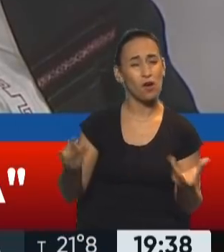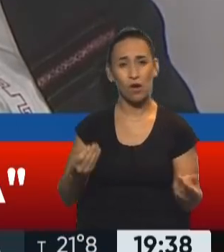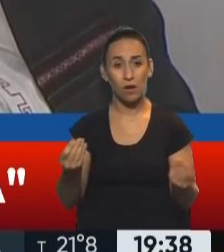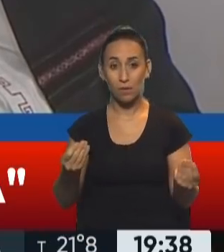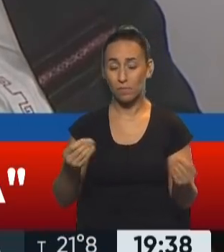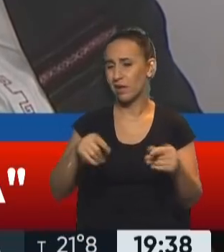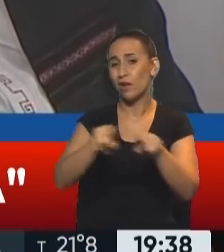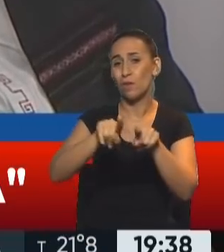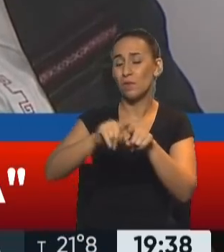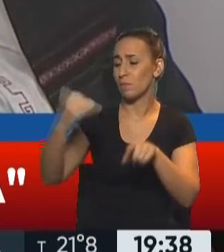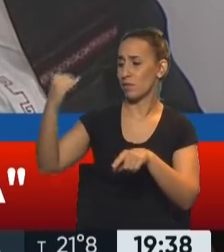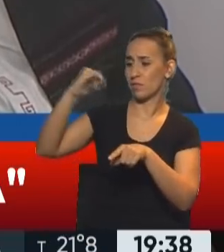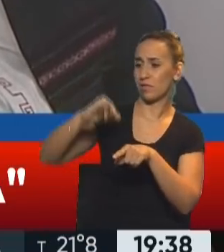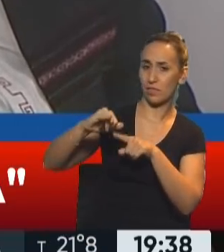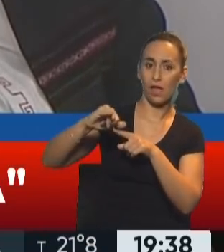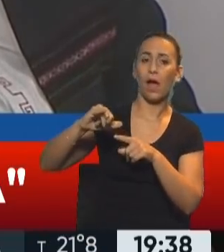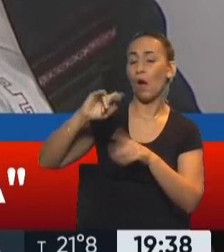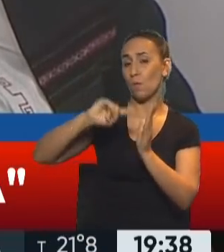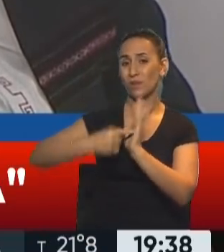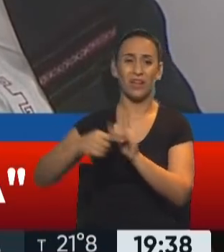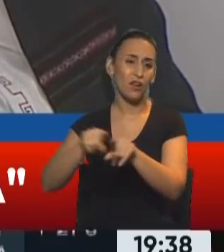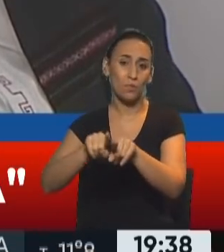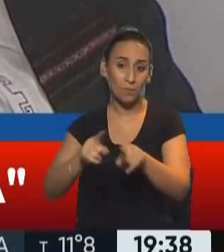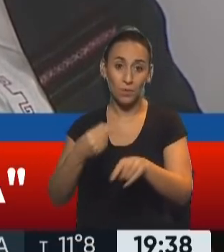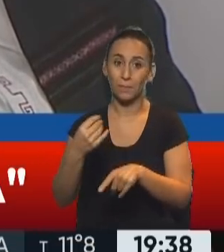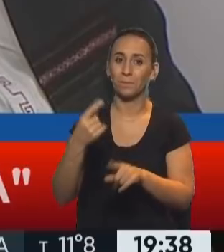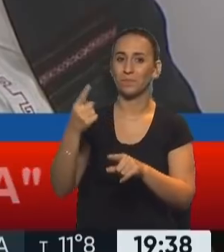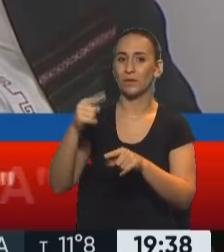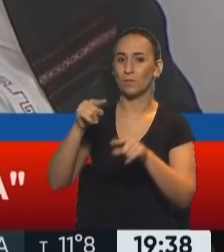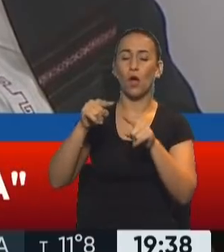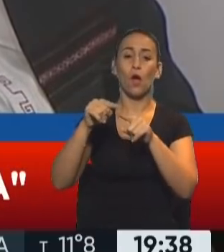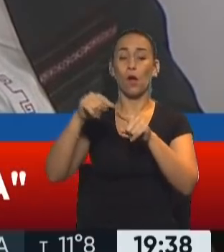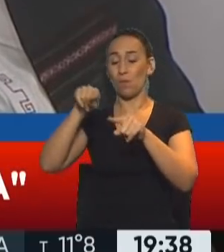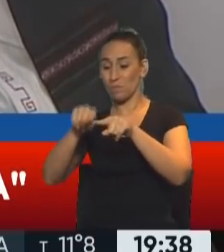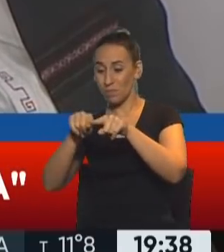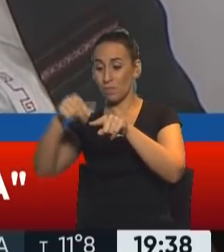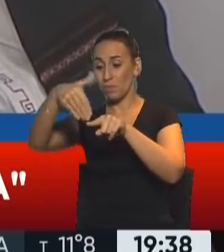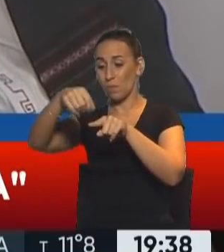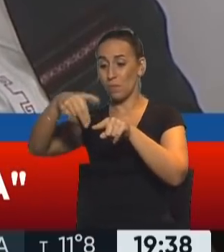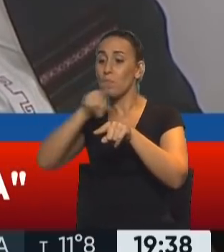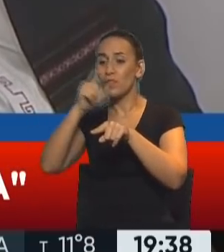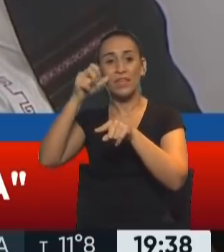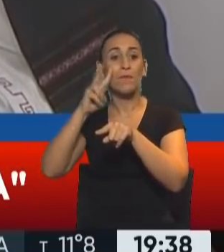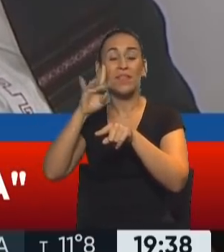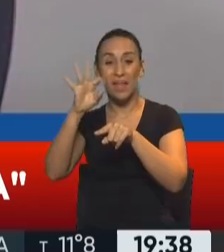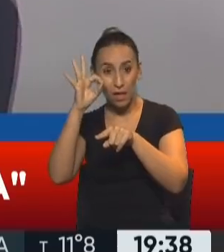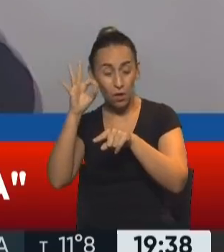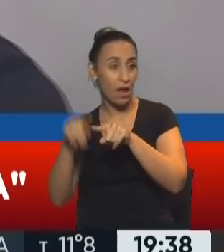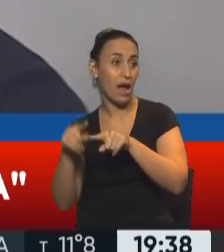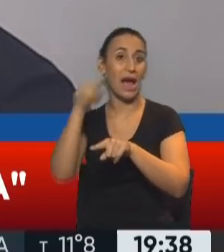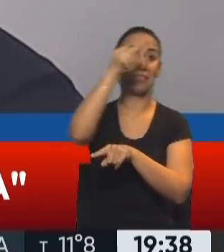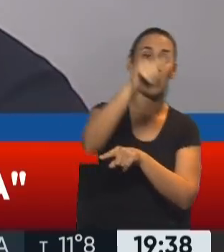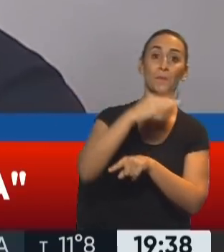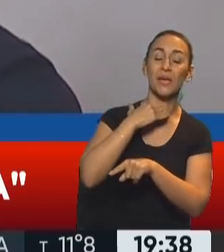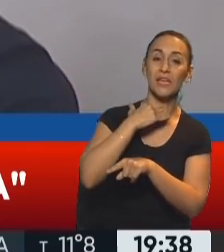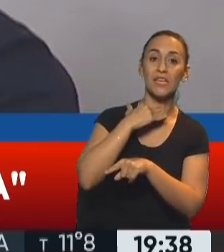que venir a Buenos Aires, porque el tirón que era Montevideo, México, no le alcanzaba el combustible.